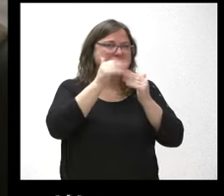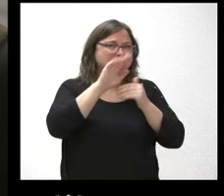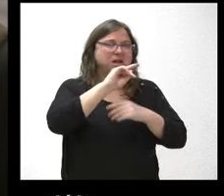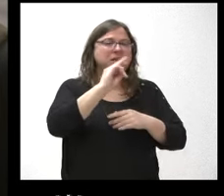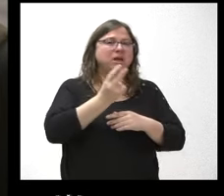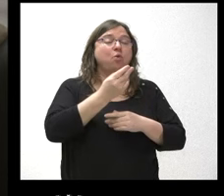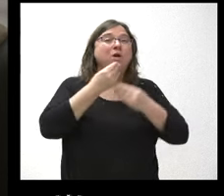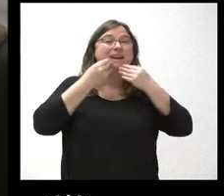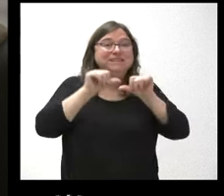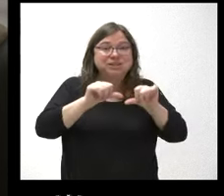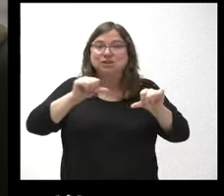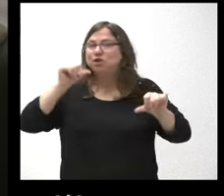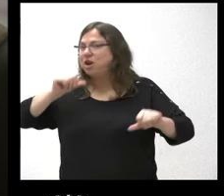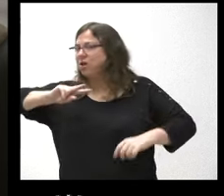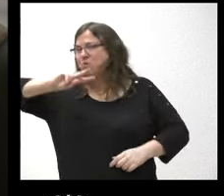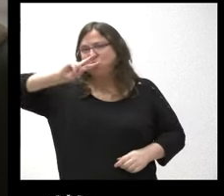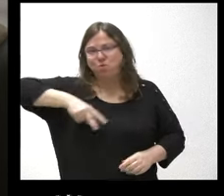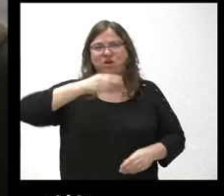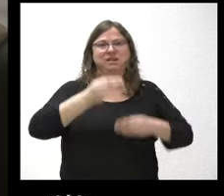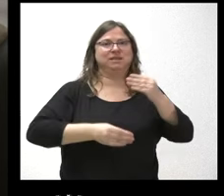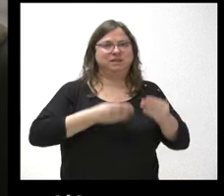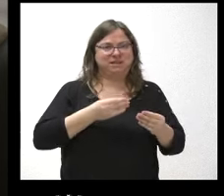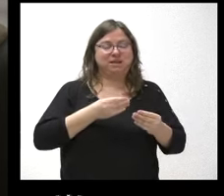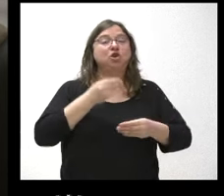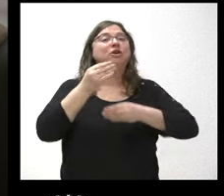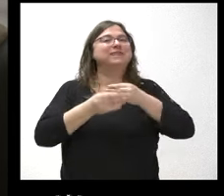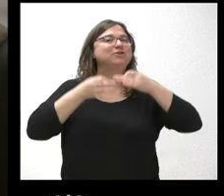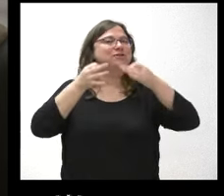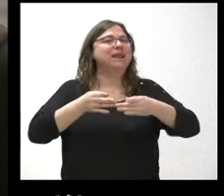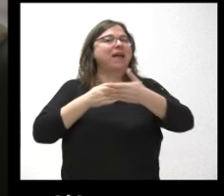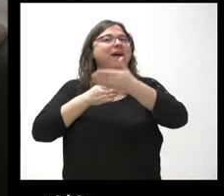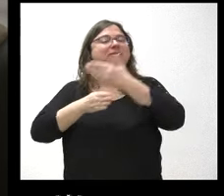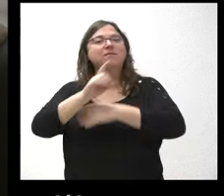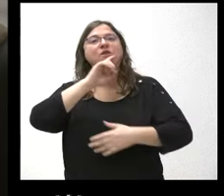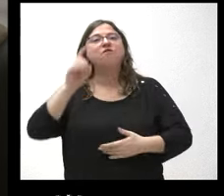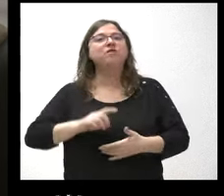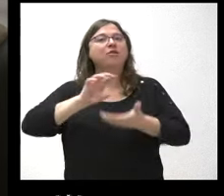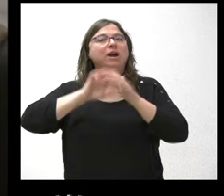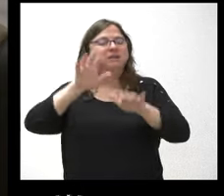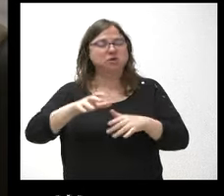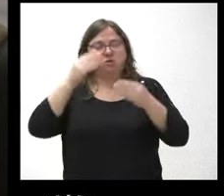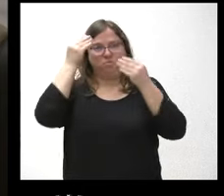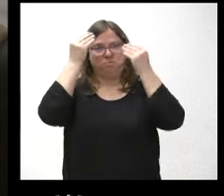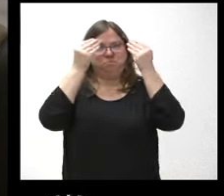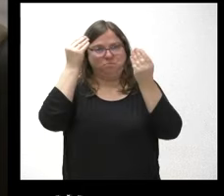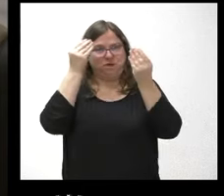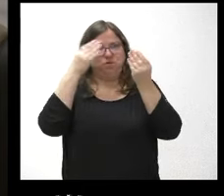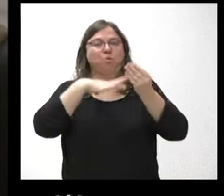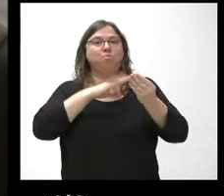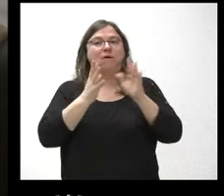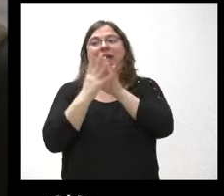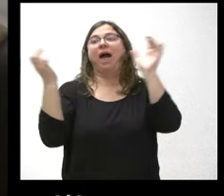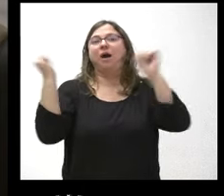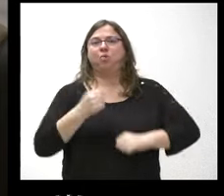cuando históricamente nunca se ha hecho y sí que se ha gestionado todo a través de la Fundación Castilla y León, que me imagino que se pondrían de acuerdo